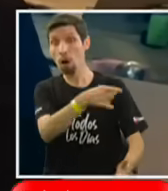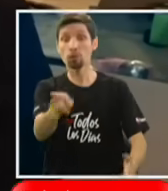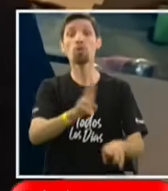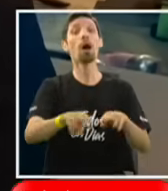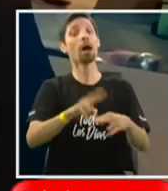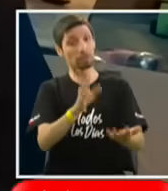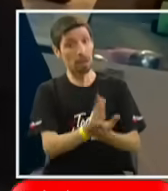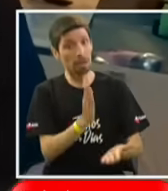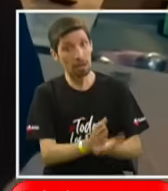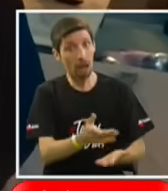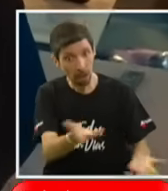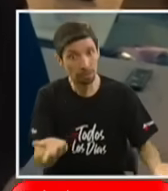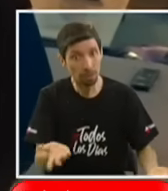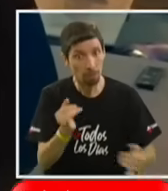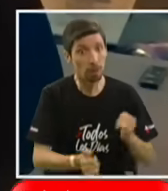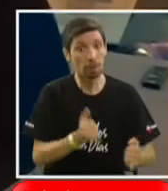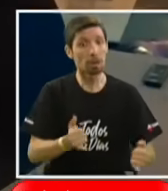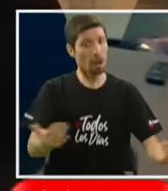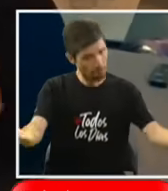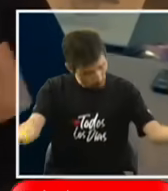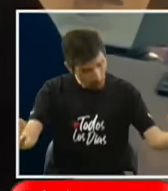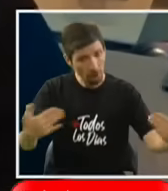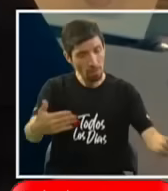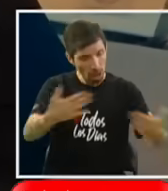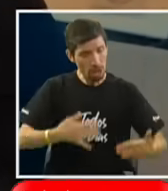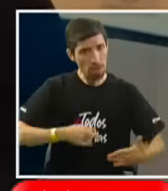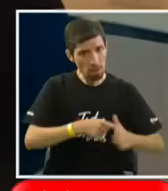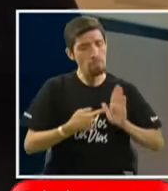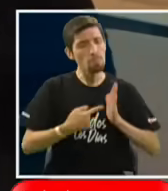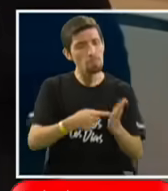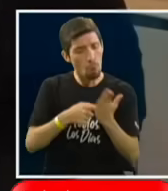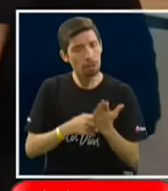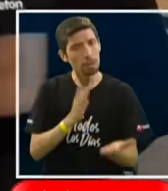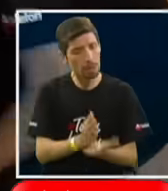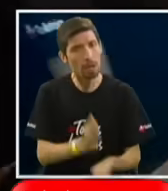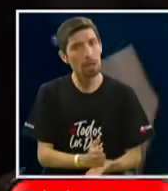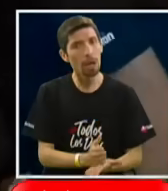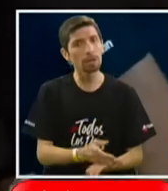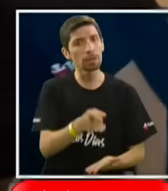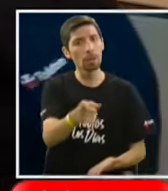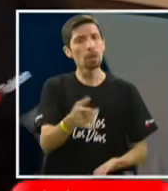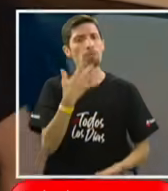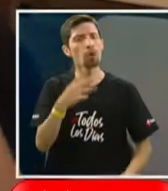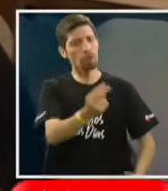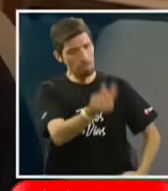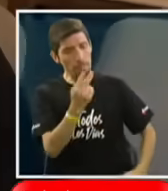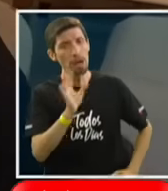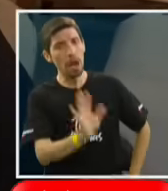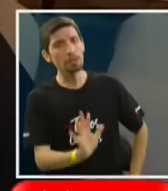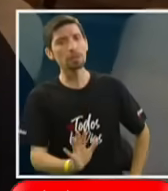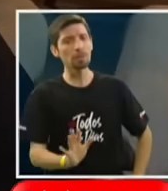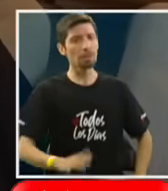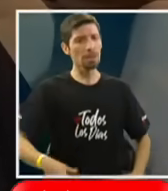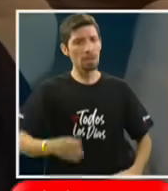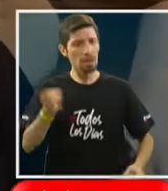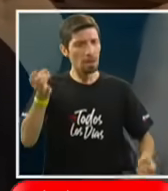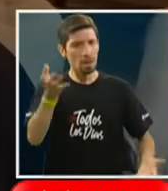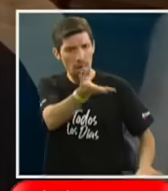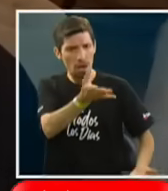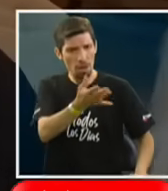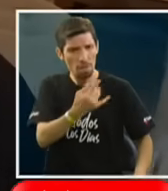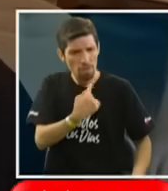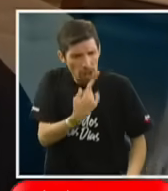sus clases online. Vengan a mi estrado y muéstrame las clases. ¿Y por qué me miran así,